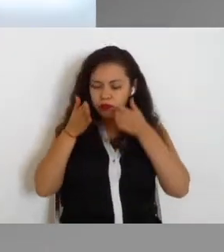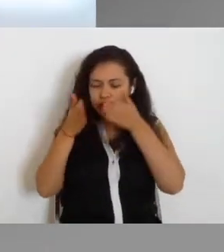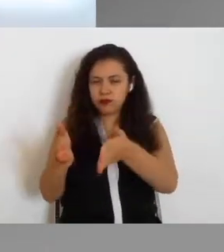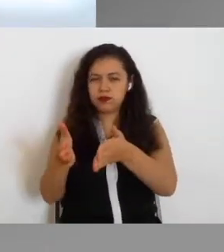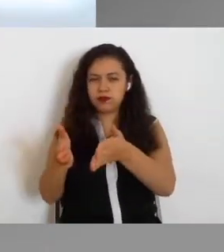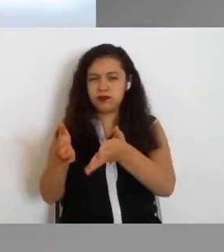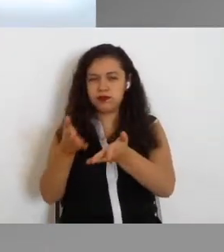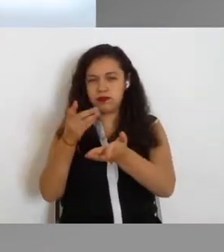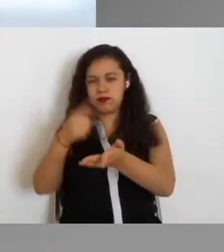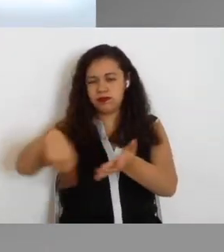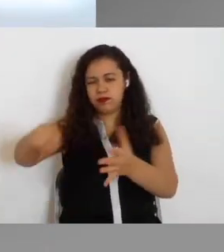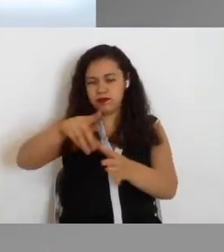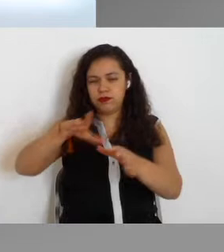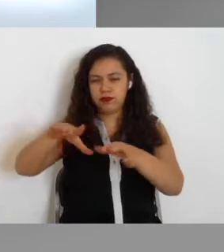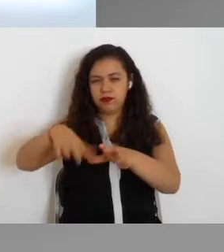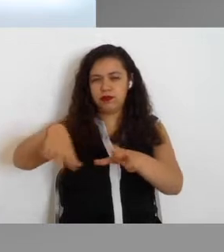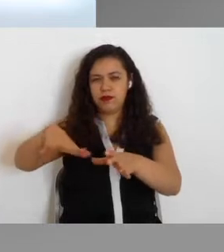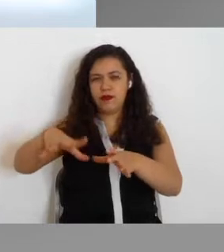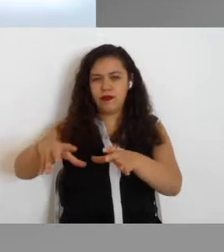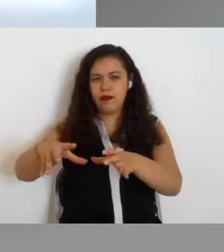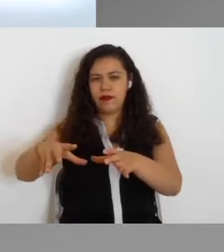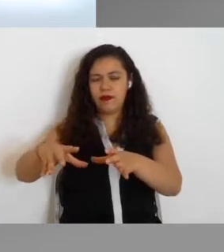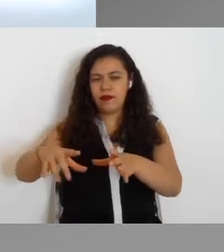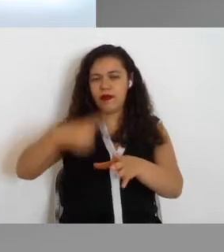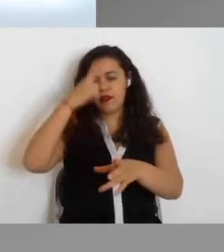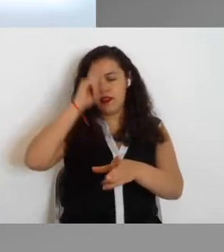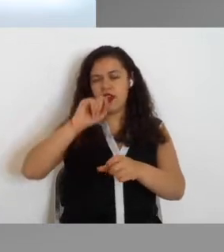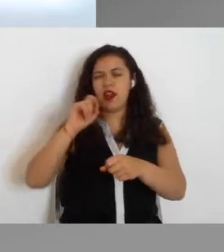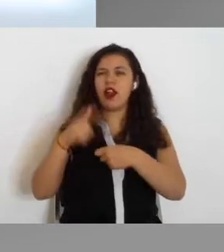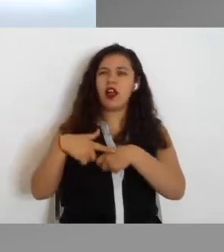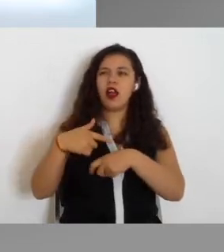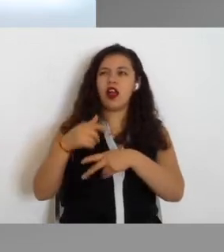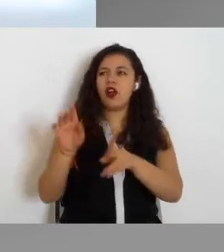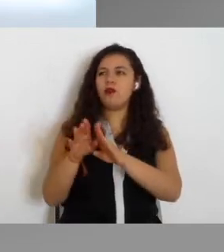romper este gran muro que